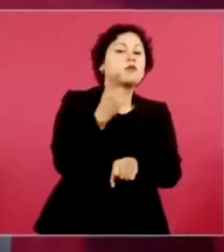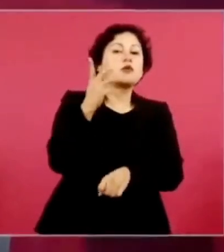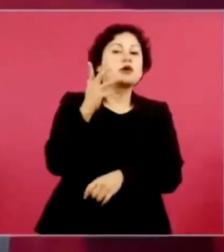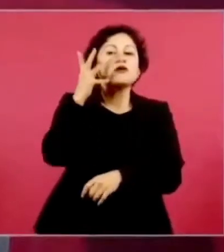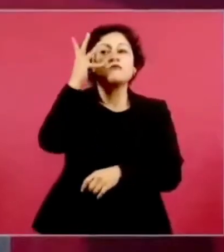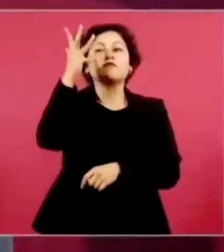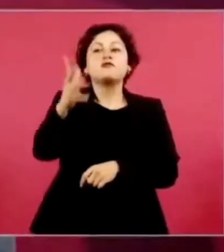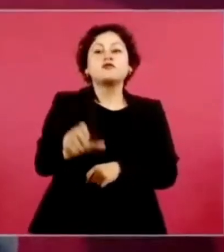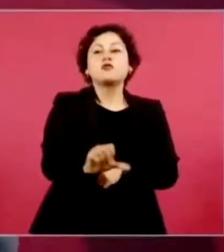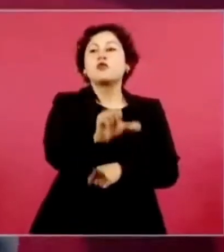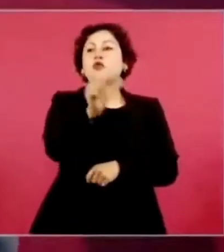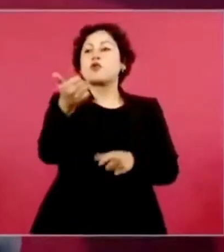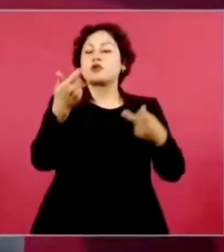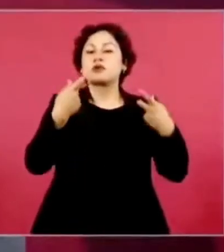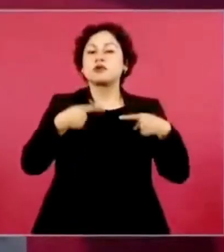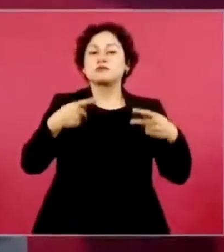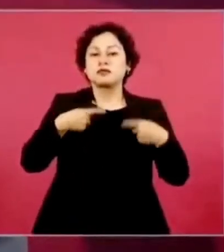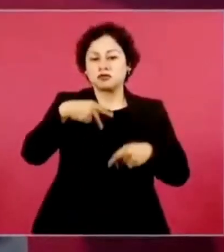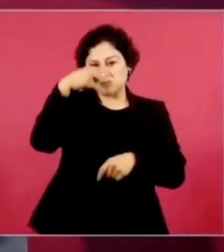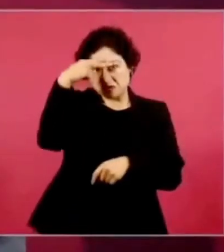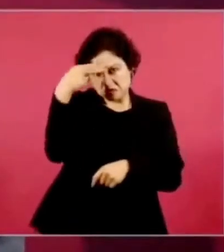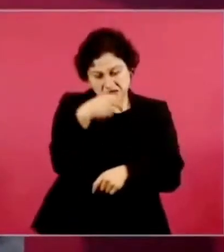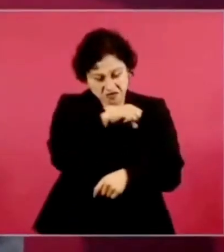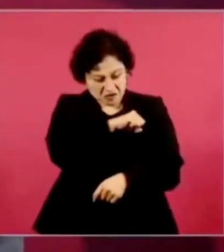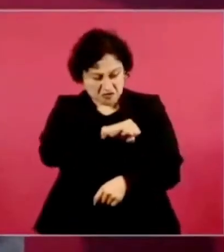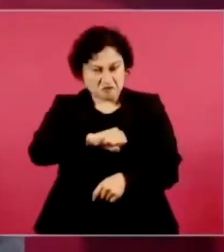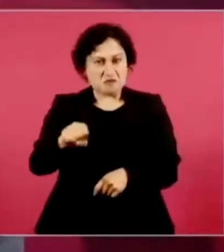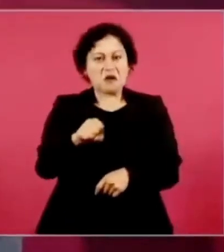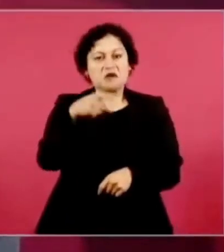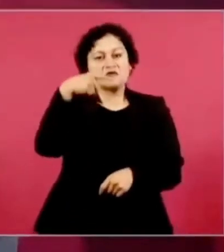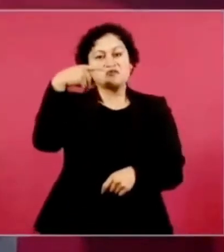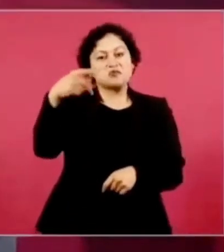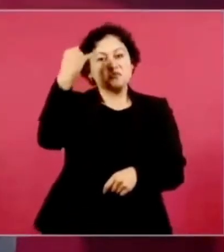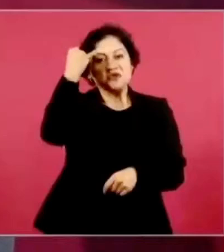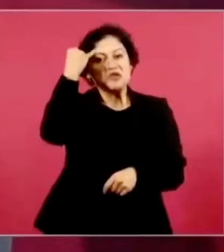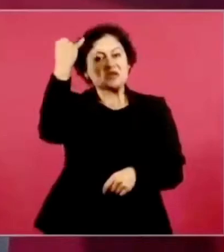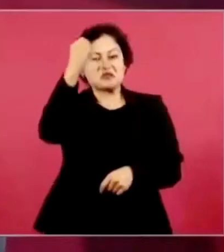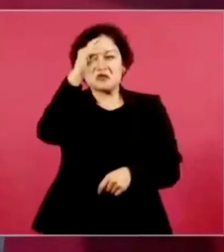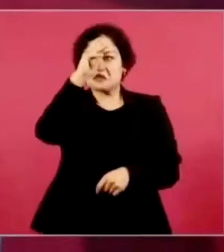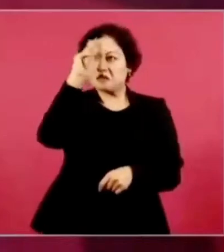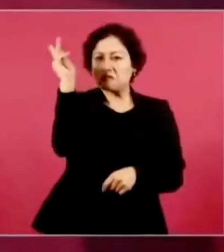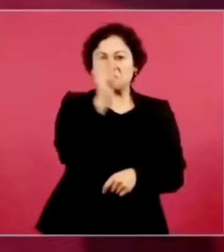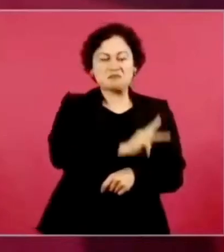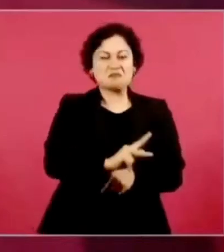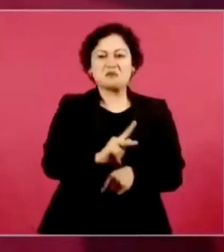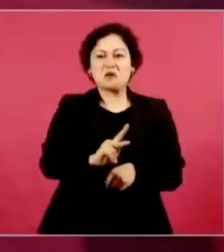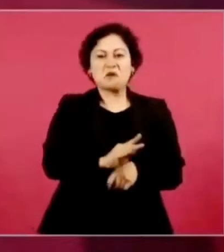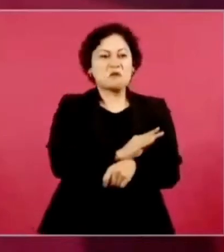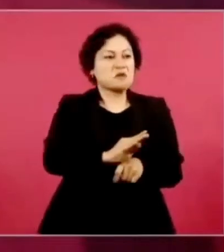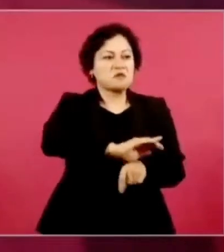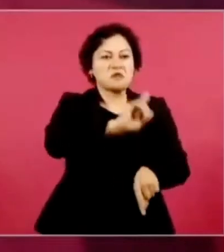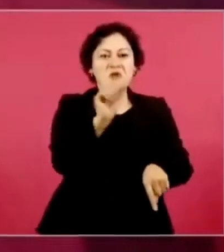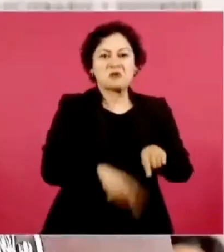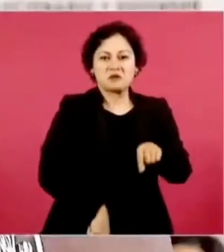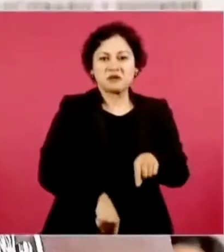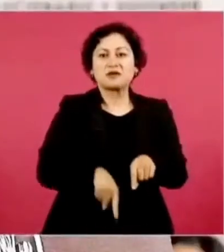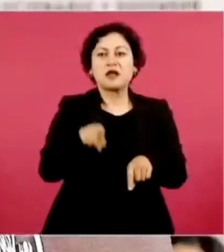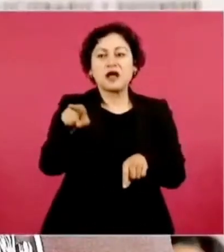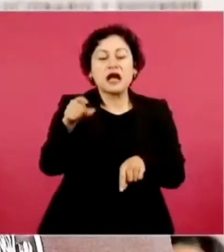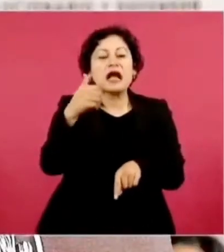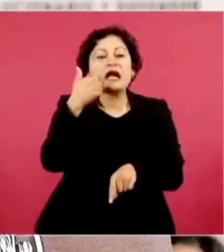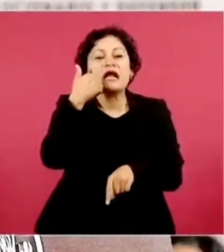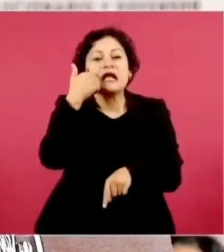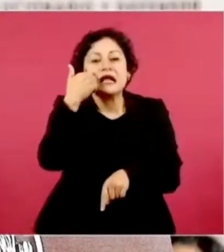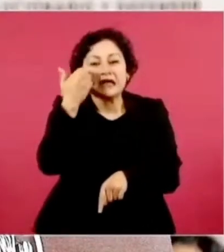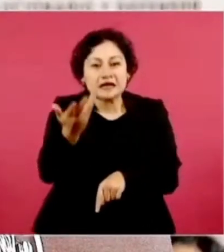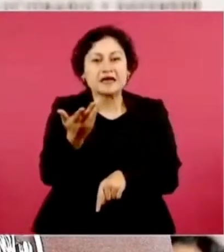mexicanos identificados con las peores causas de este país intentarán por medios sutiles entregar de